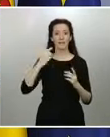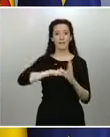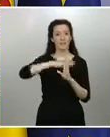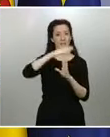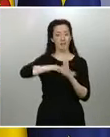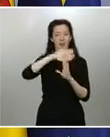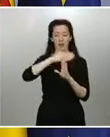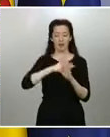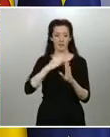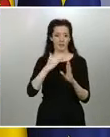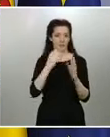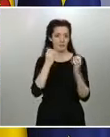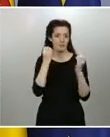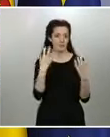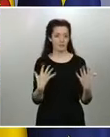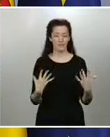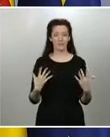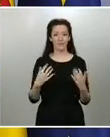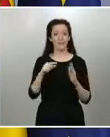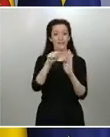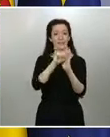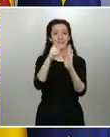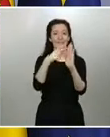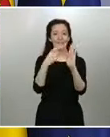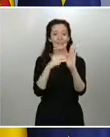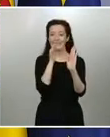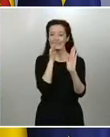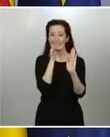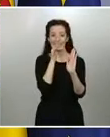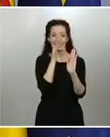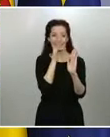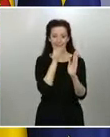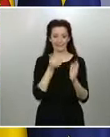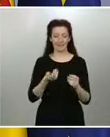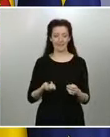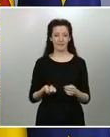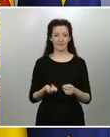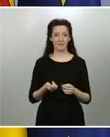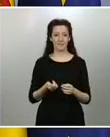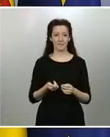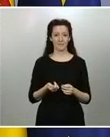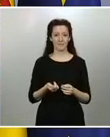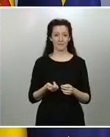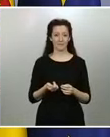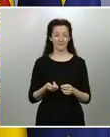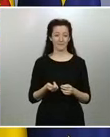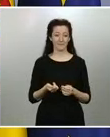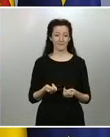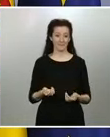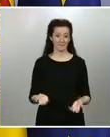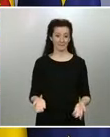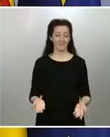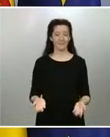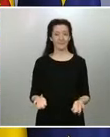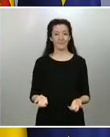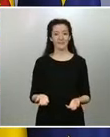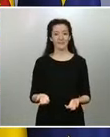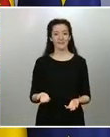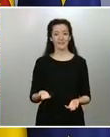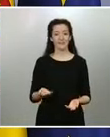escalada los niveles de movilidad que nos van proporcionando de algunas comunidades